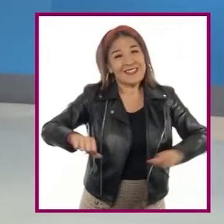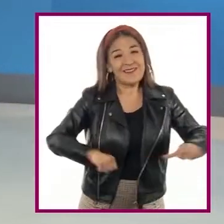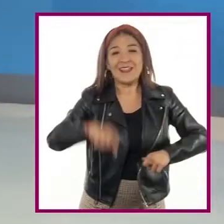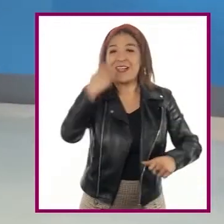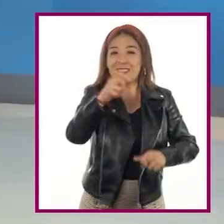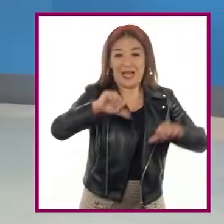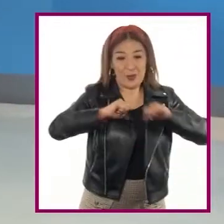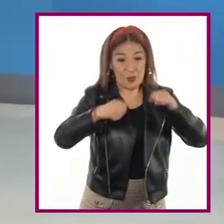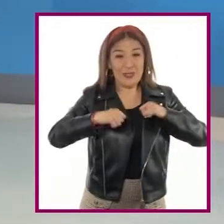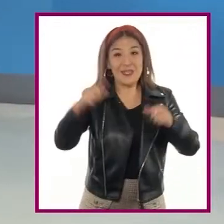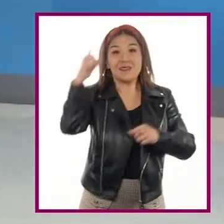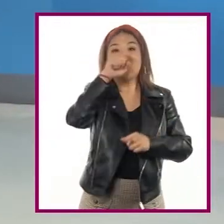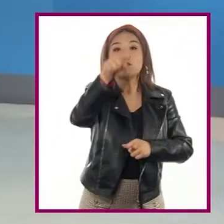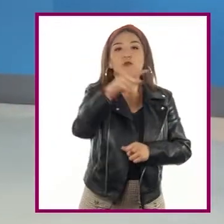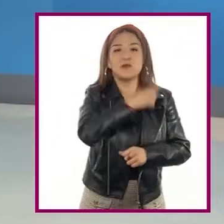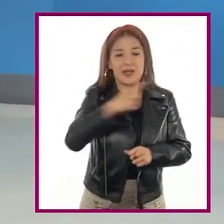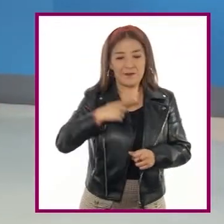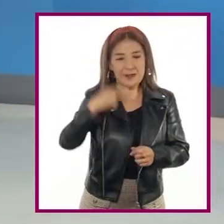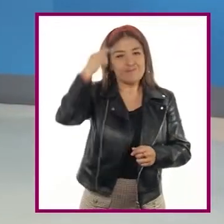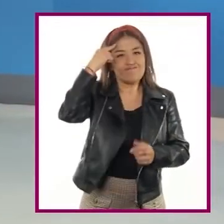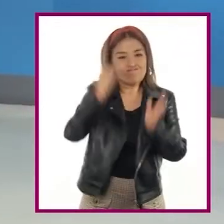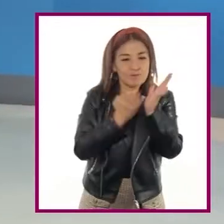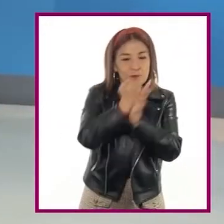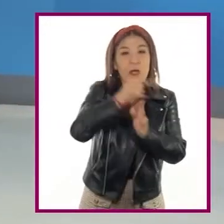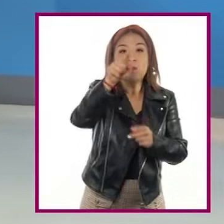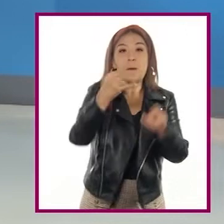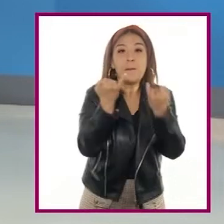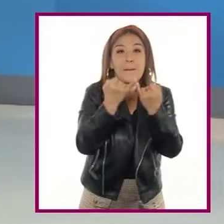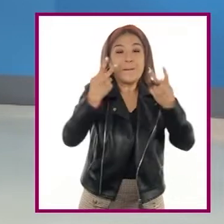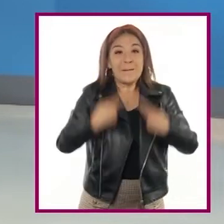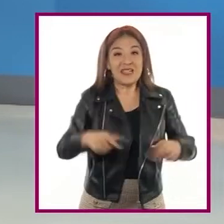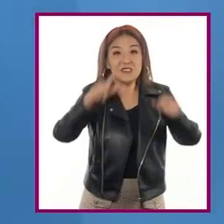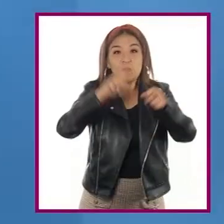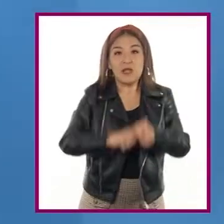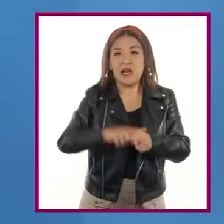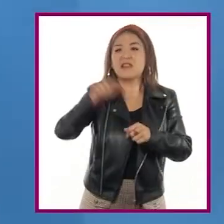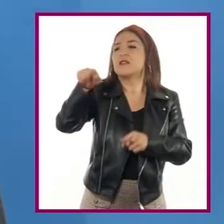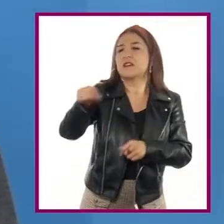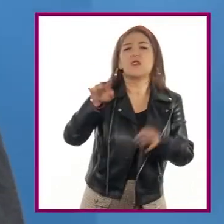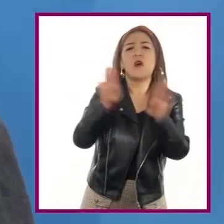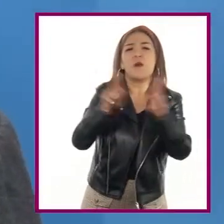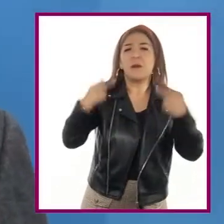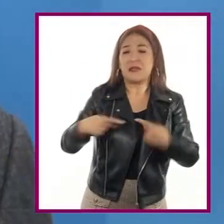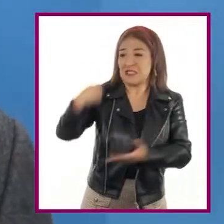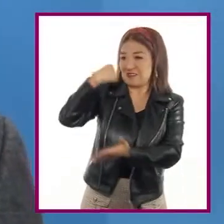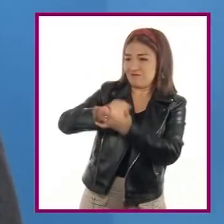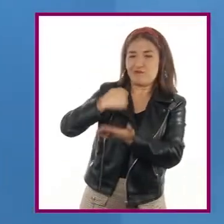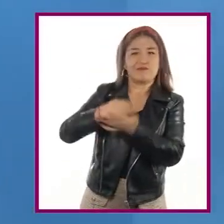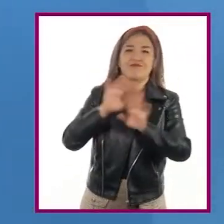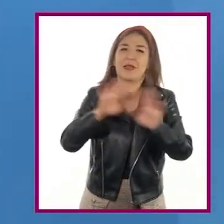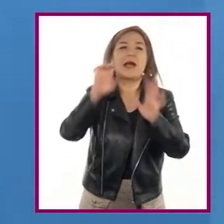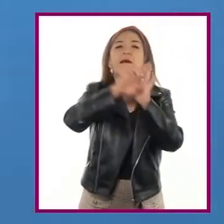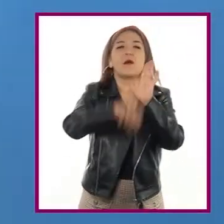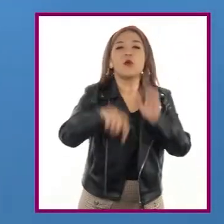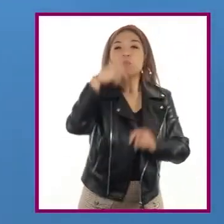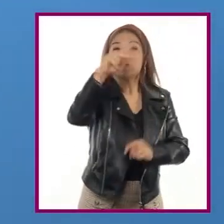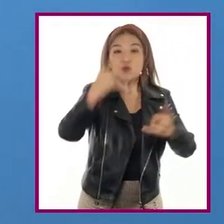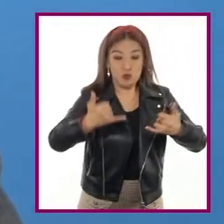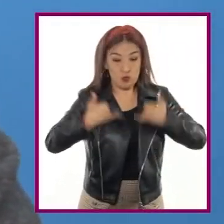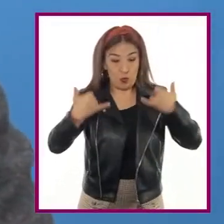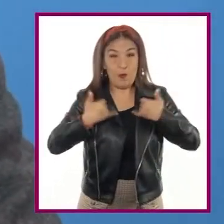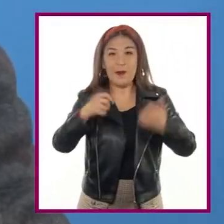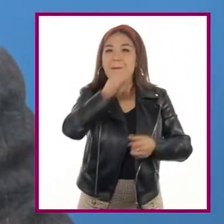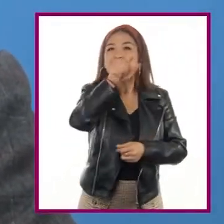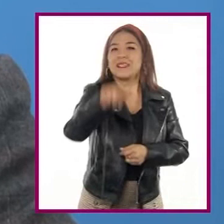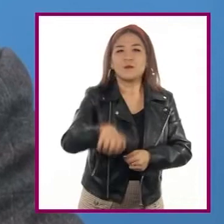es tomar decisiones autónomas frente a la presión de sus pares. Es decir, jóvenes de su edad que tienden a